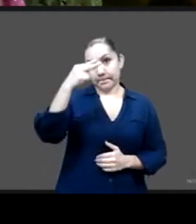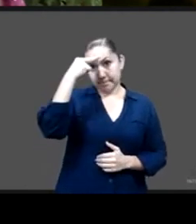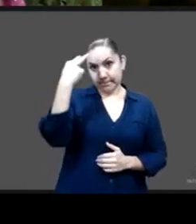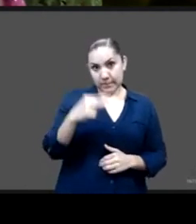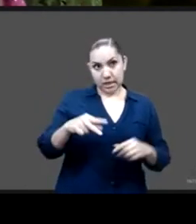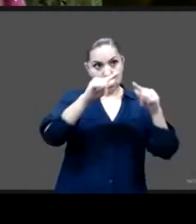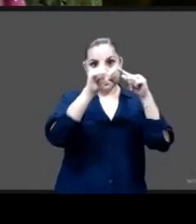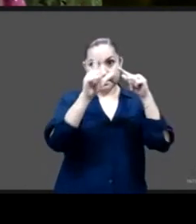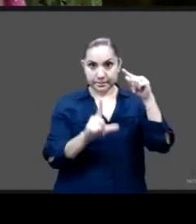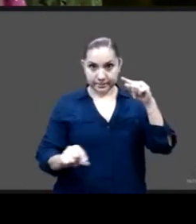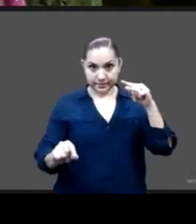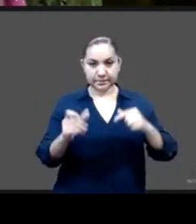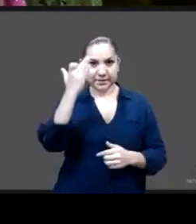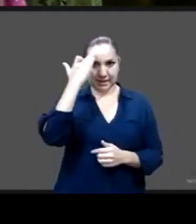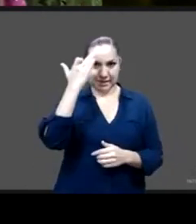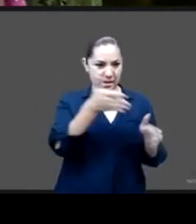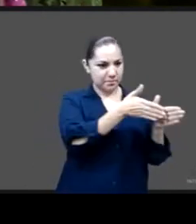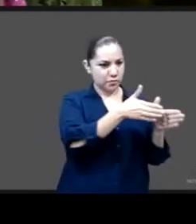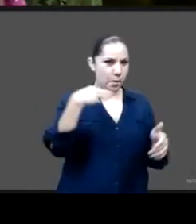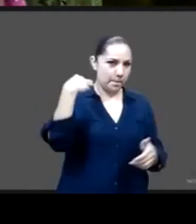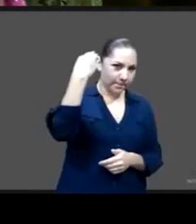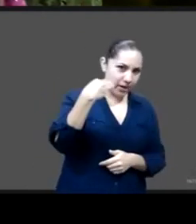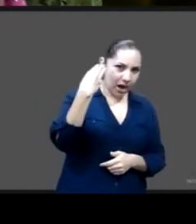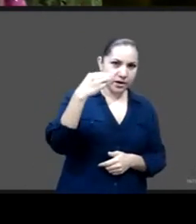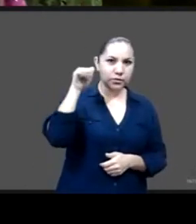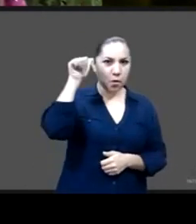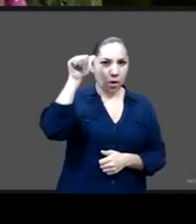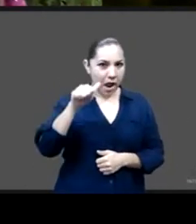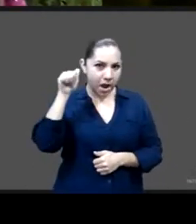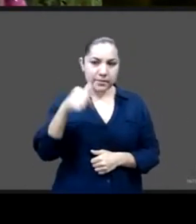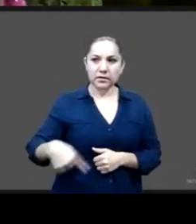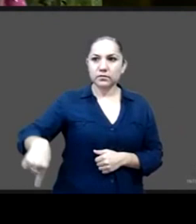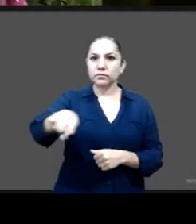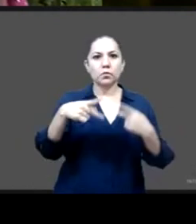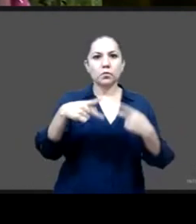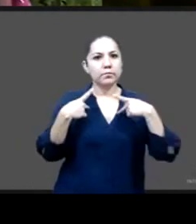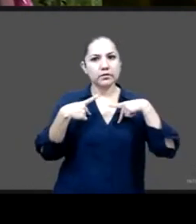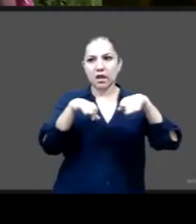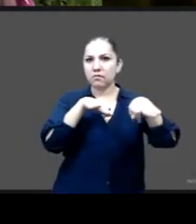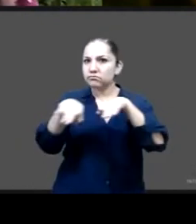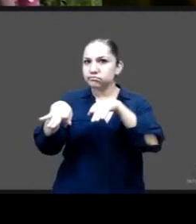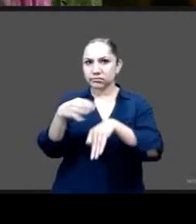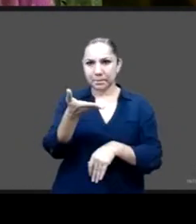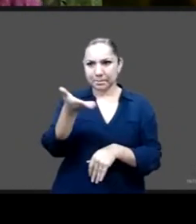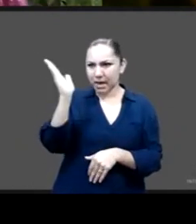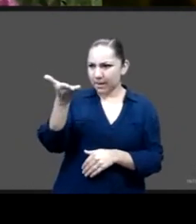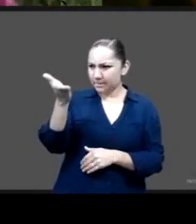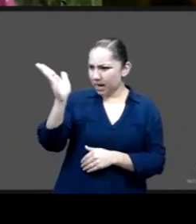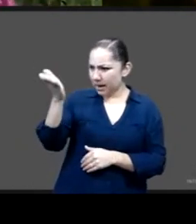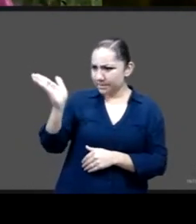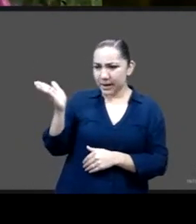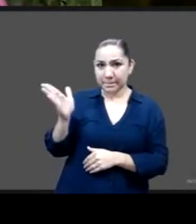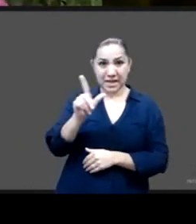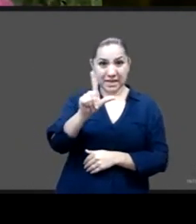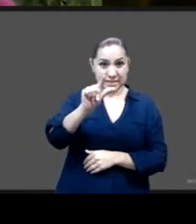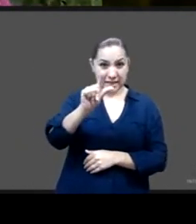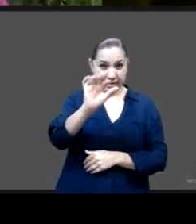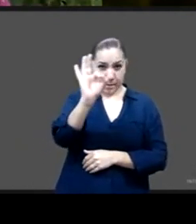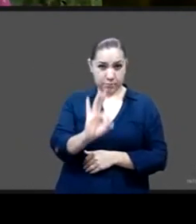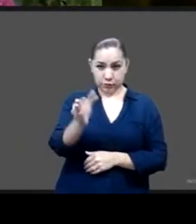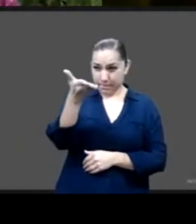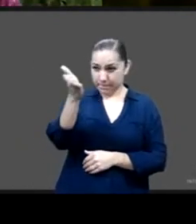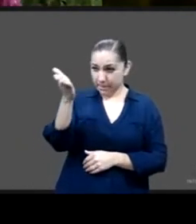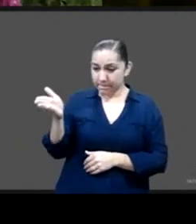durante marzo abril en términos generales el 70% de los corridos fueron jóvenes entonces